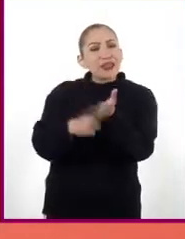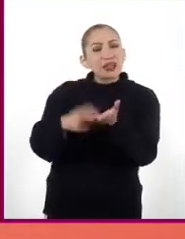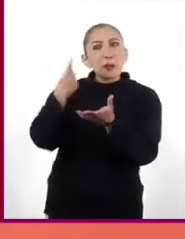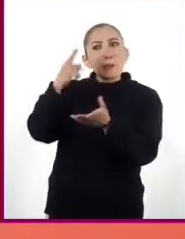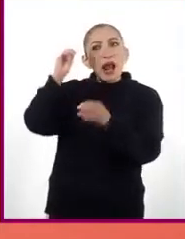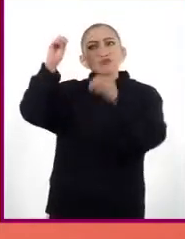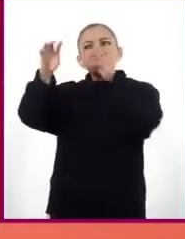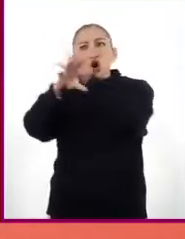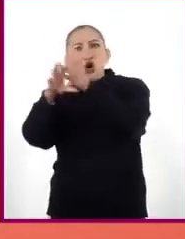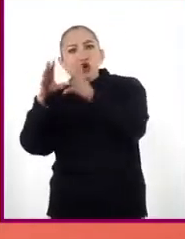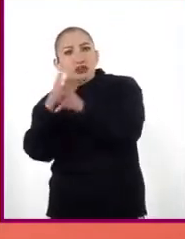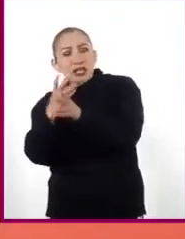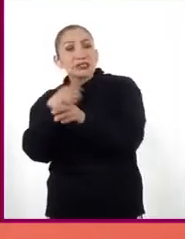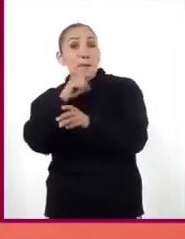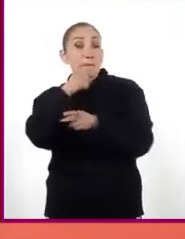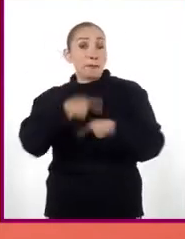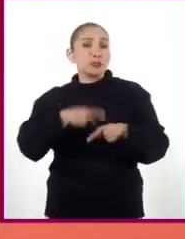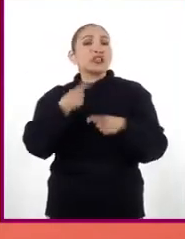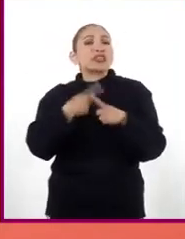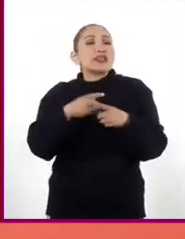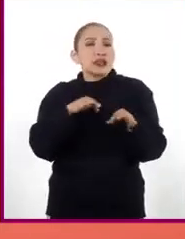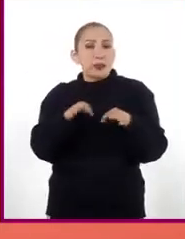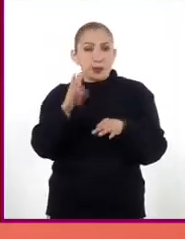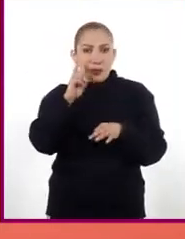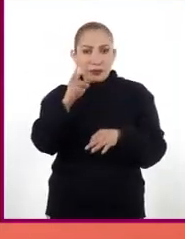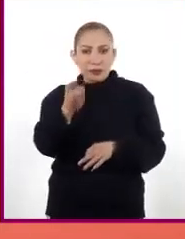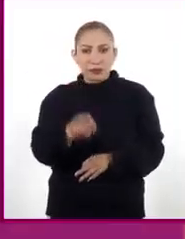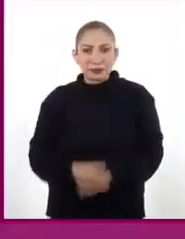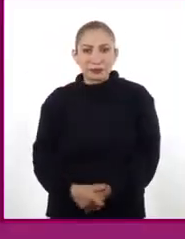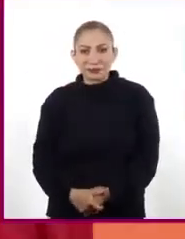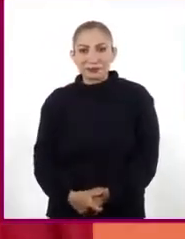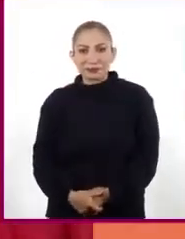los profesionales que lo llevan a cabo. Veámosla.